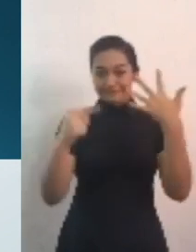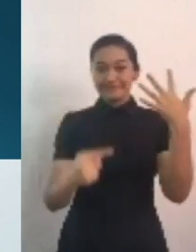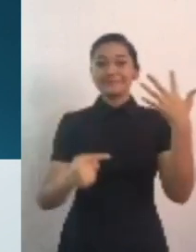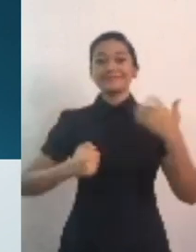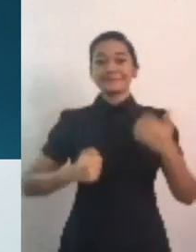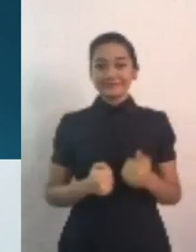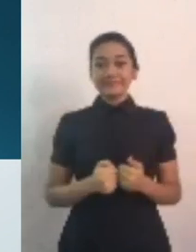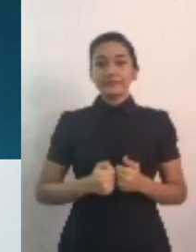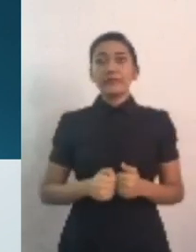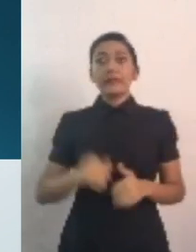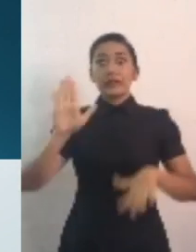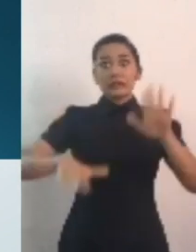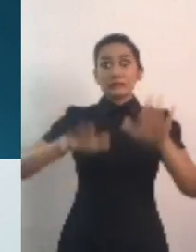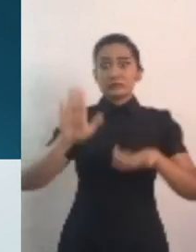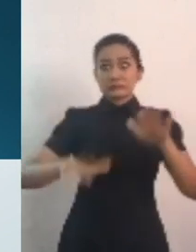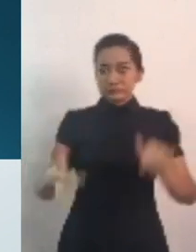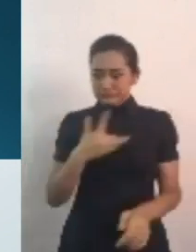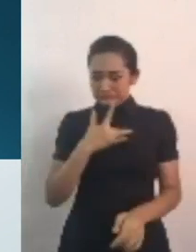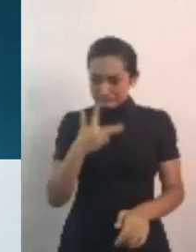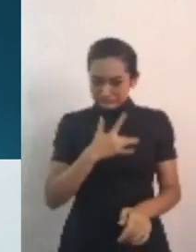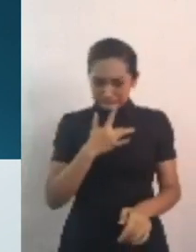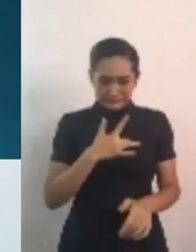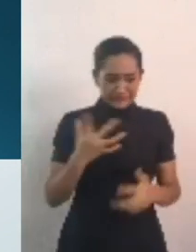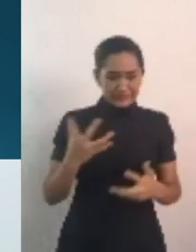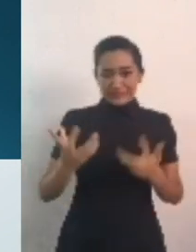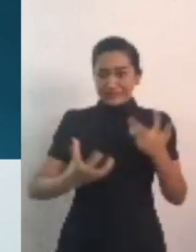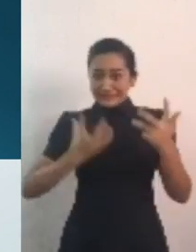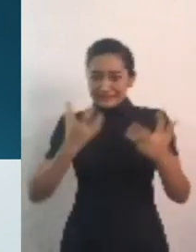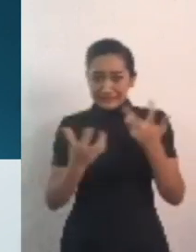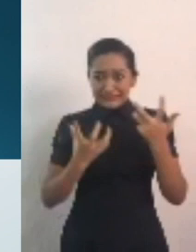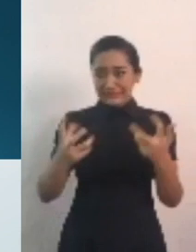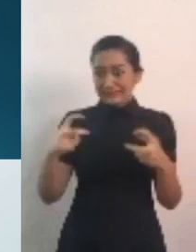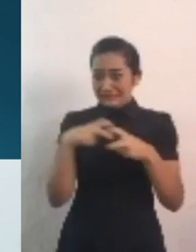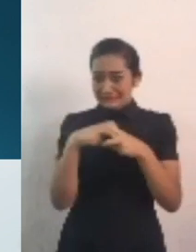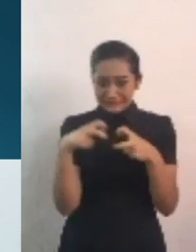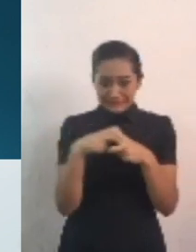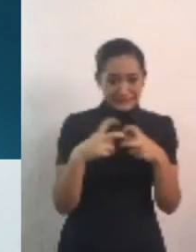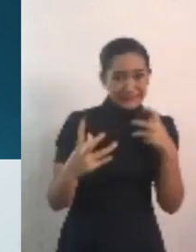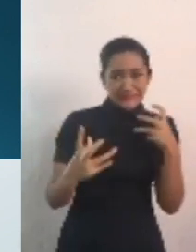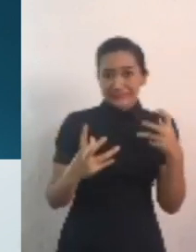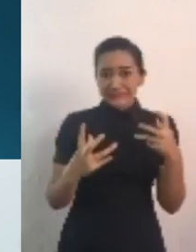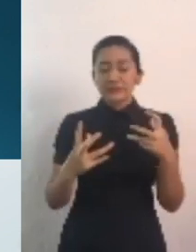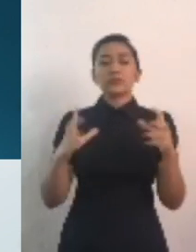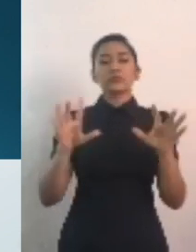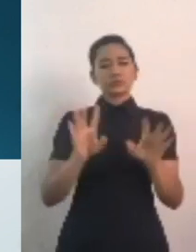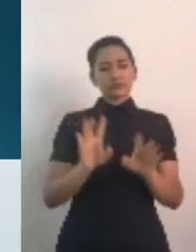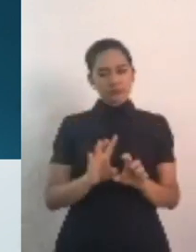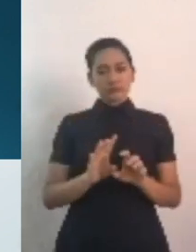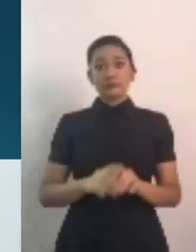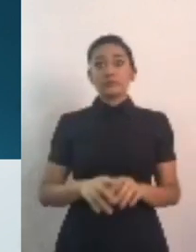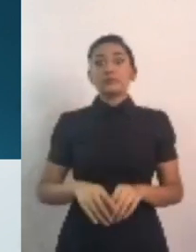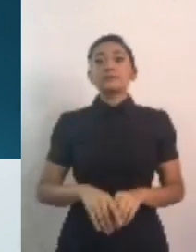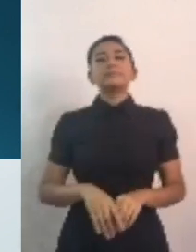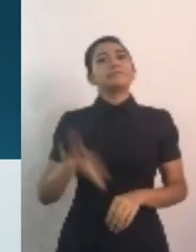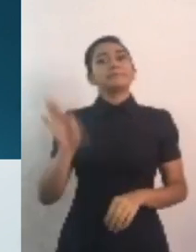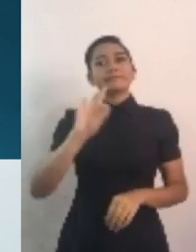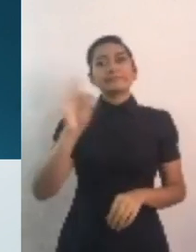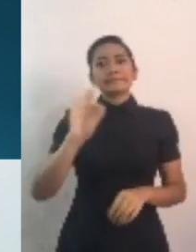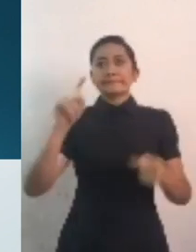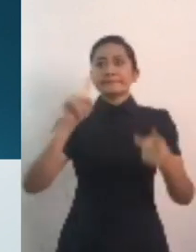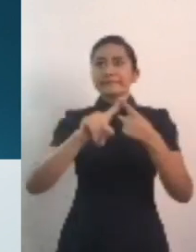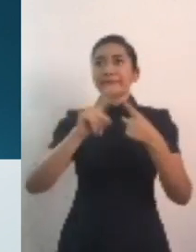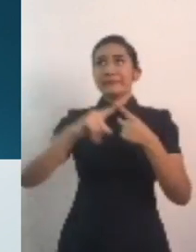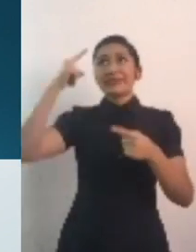la situación de la comunidad en la que se desarrolla el individuo. Estos trastornos por estrés incluyen alteraciones